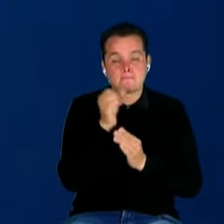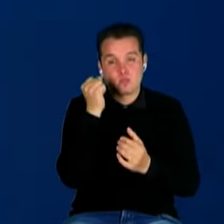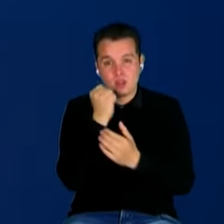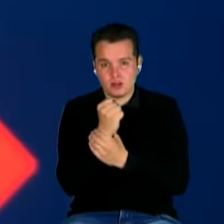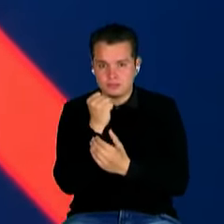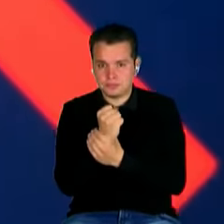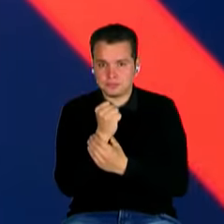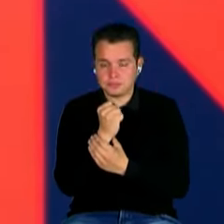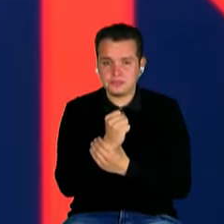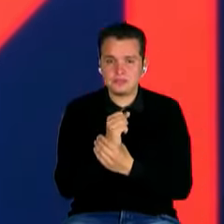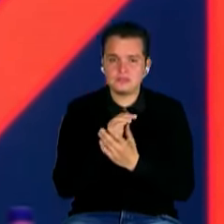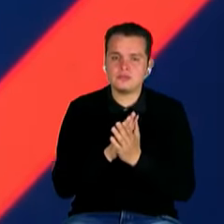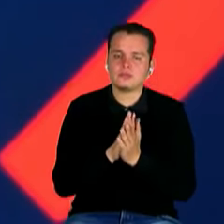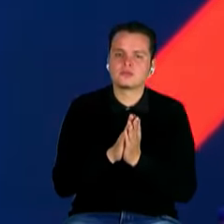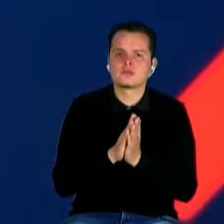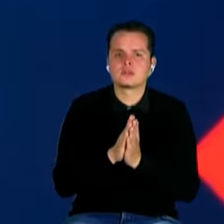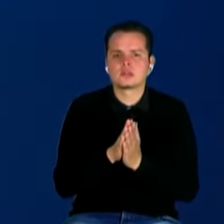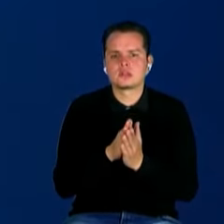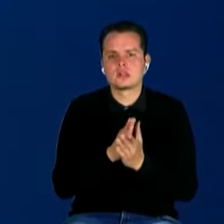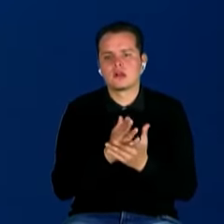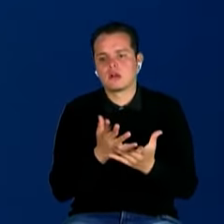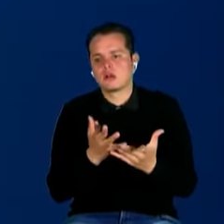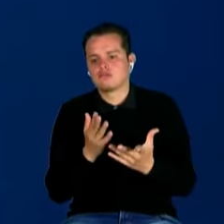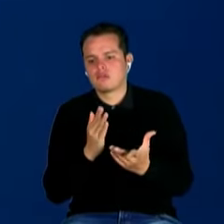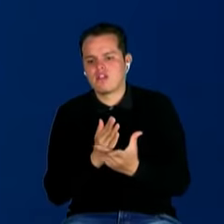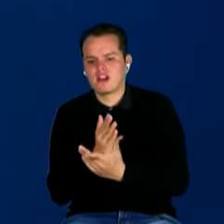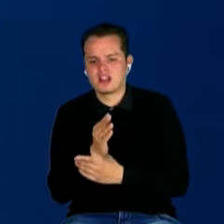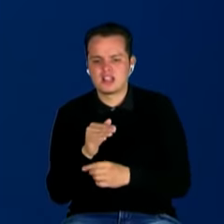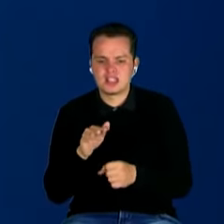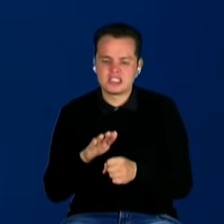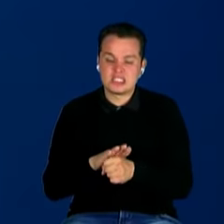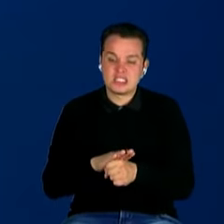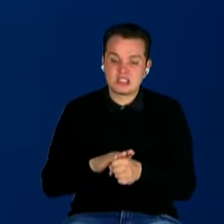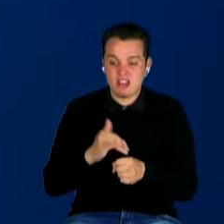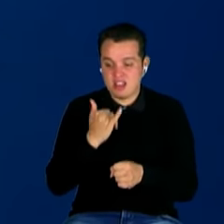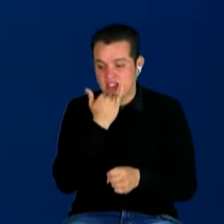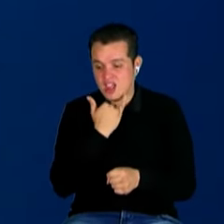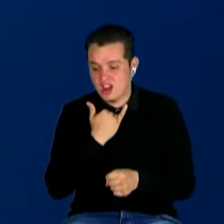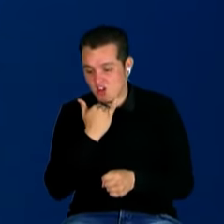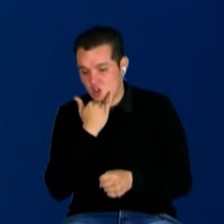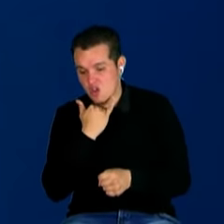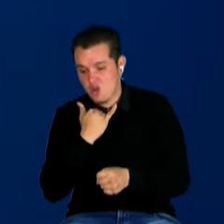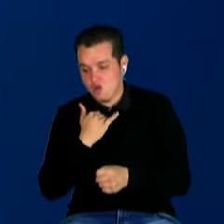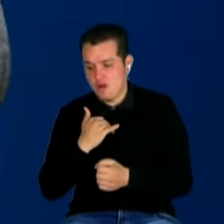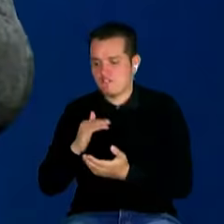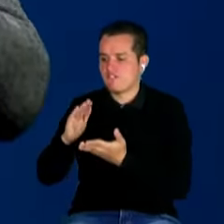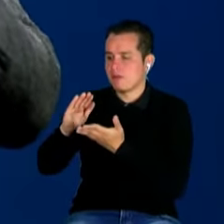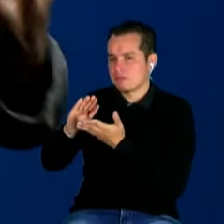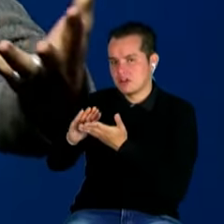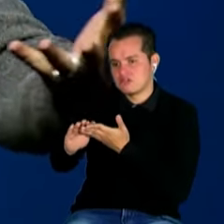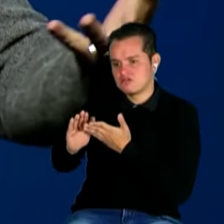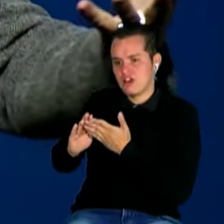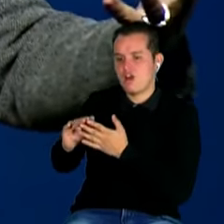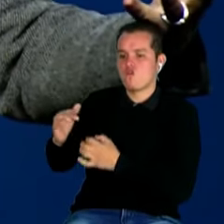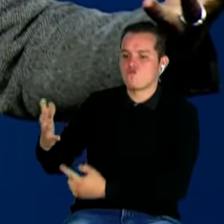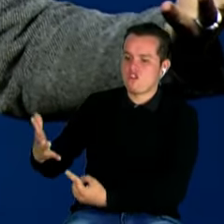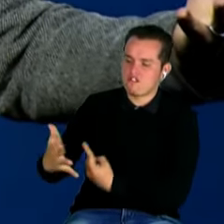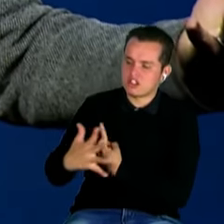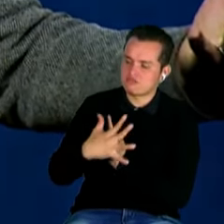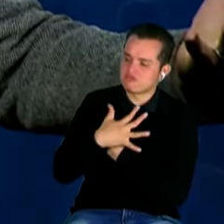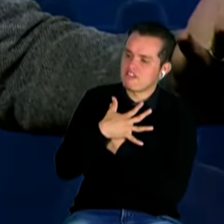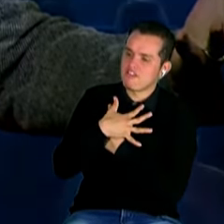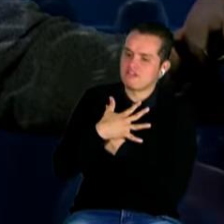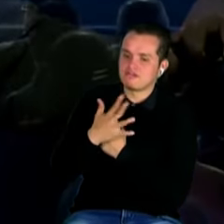Abraham, en medio de sus errores, fue perdonado, fue abrazado.